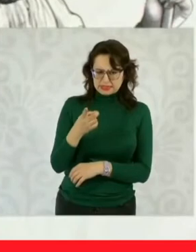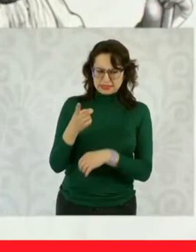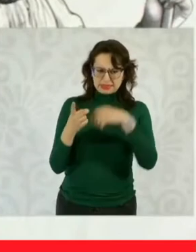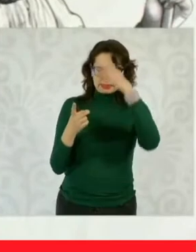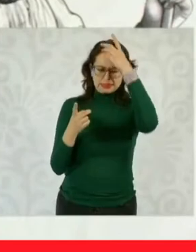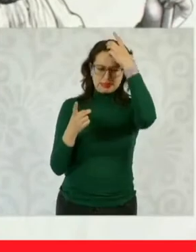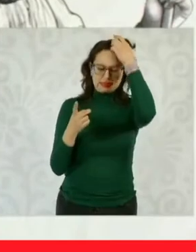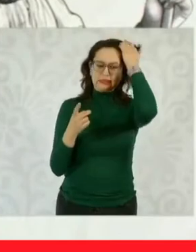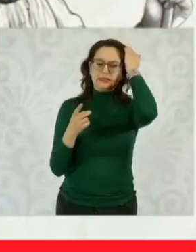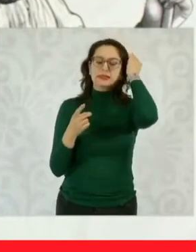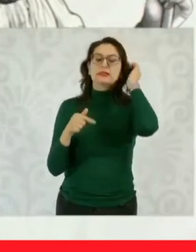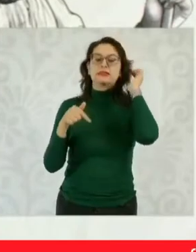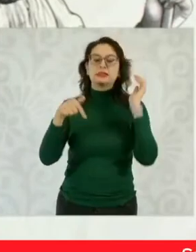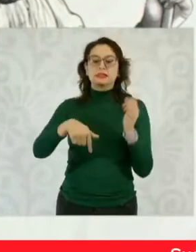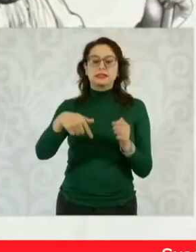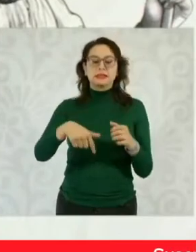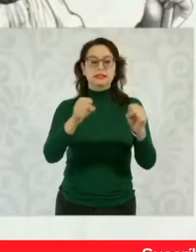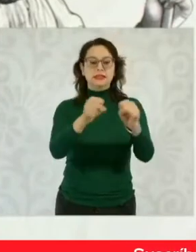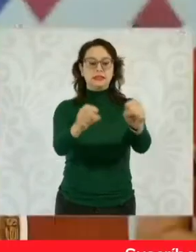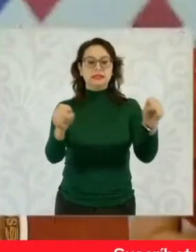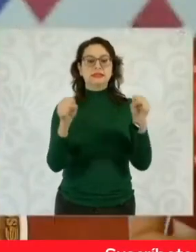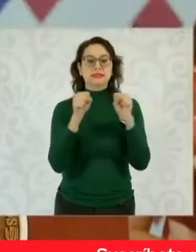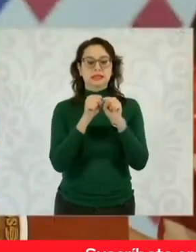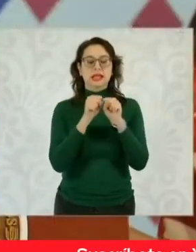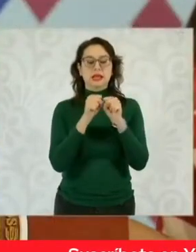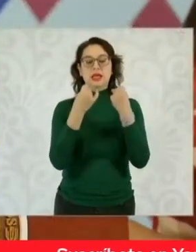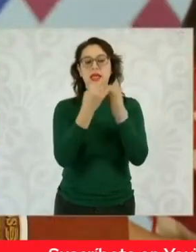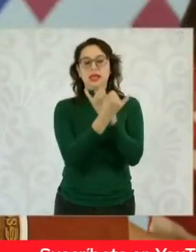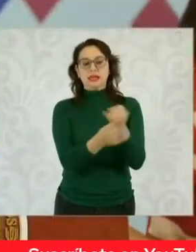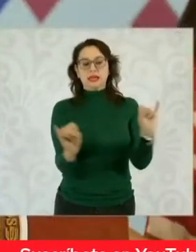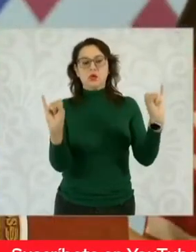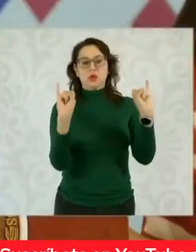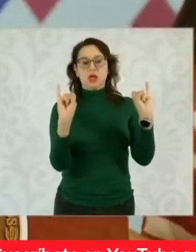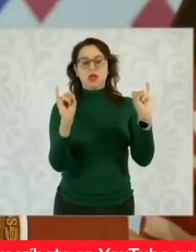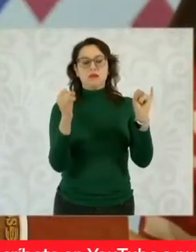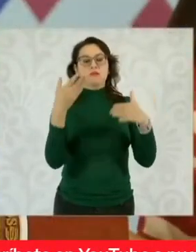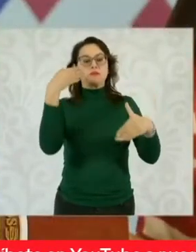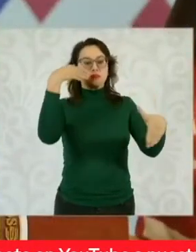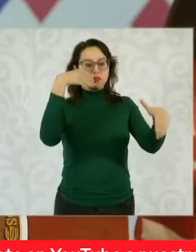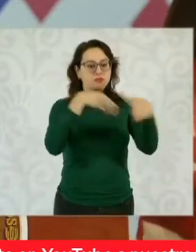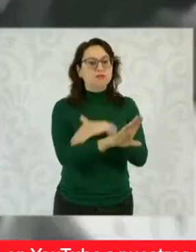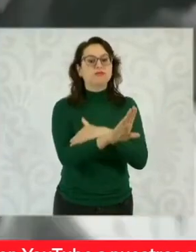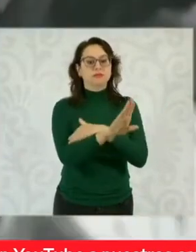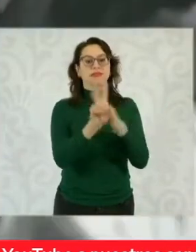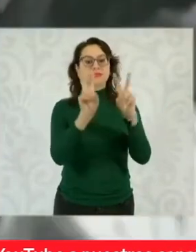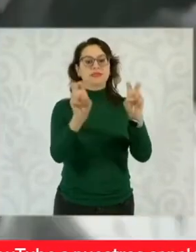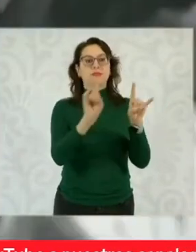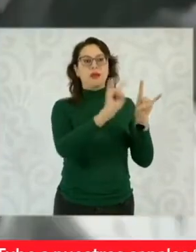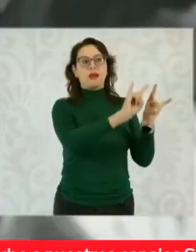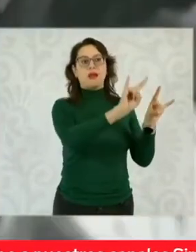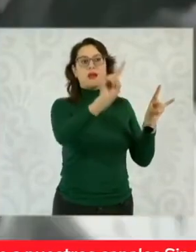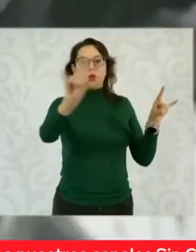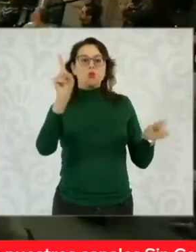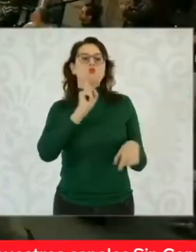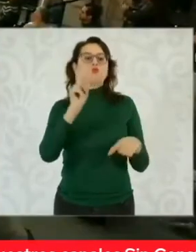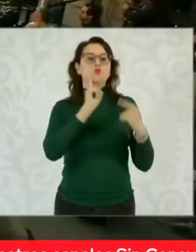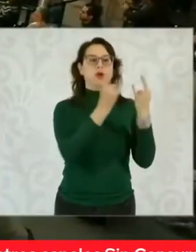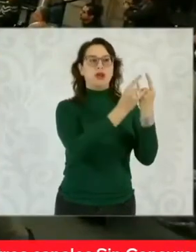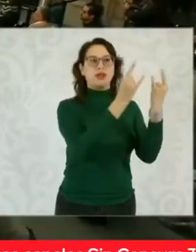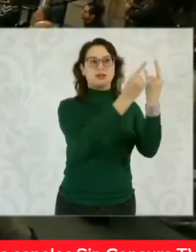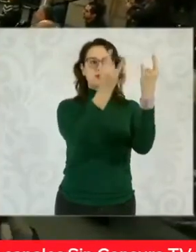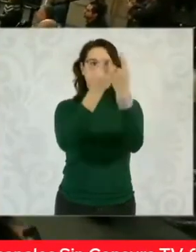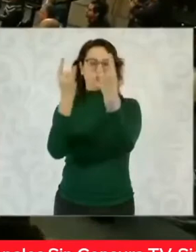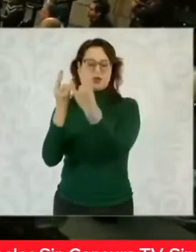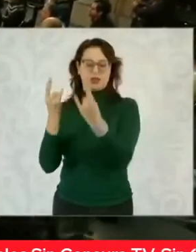Una sala aquí en Palacio Nacional que va a poder ser visitada, que se llama Mujeres en la Historia.